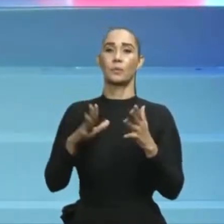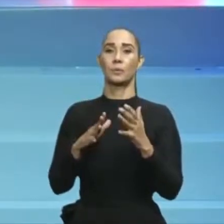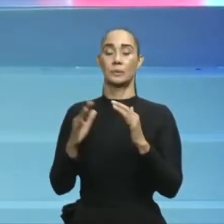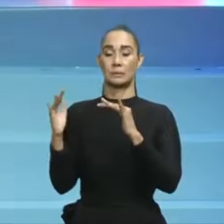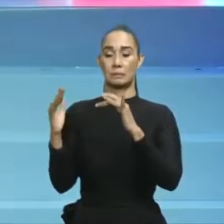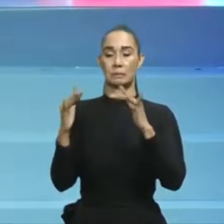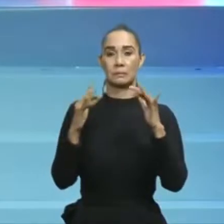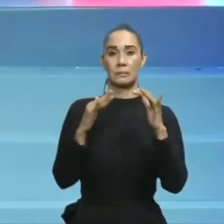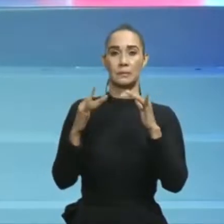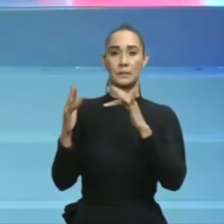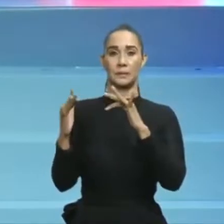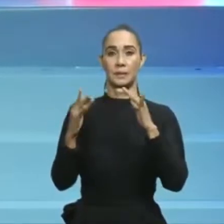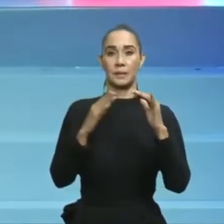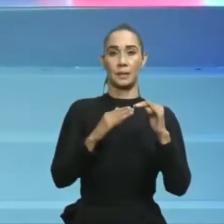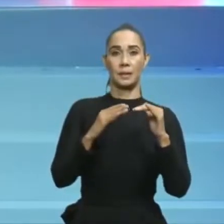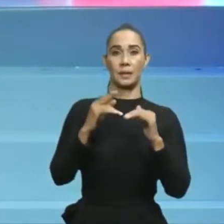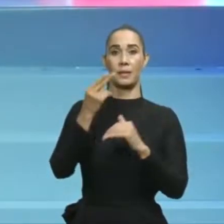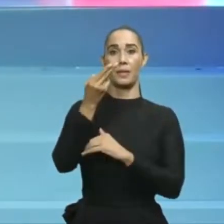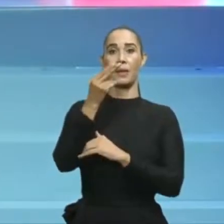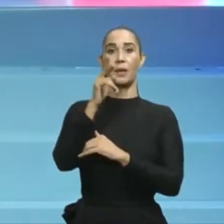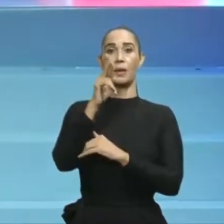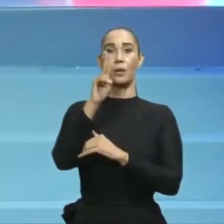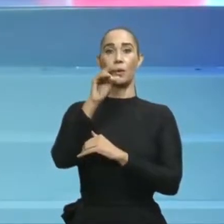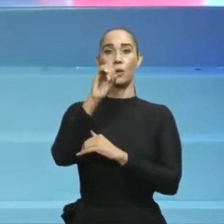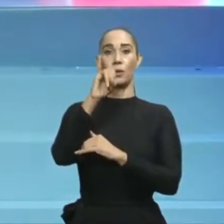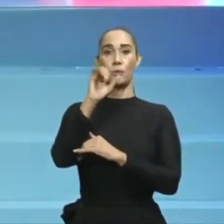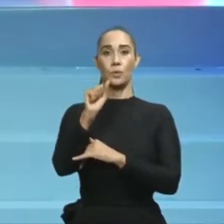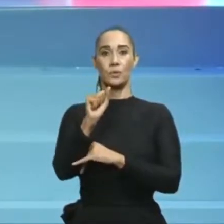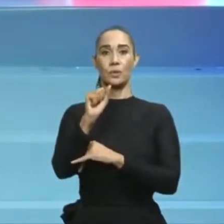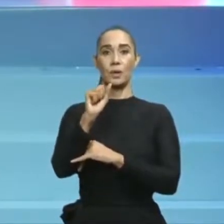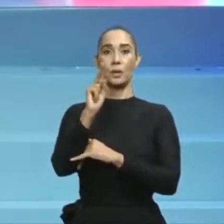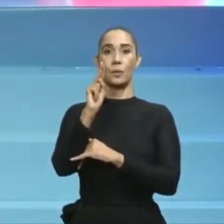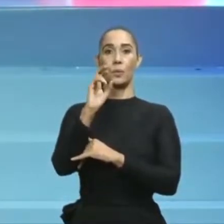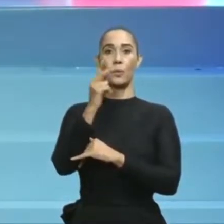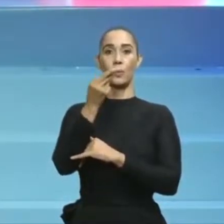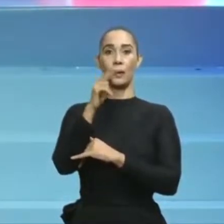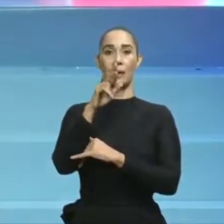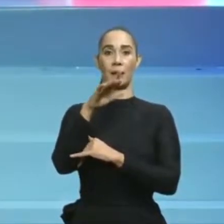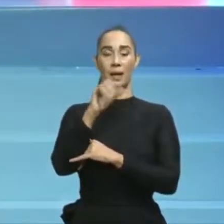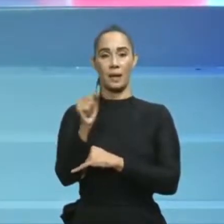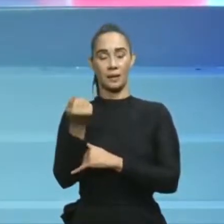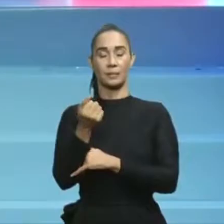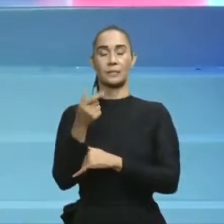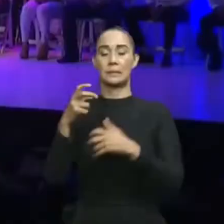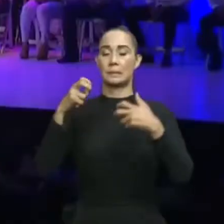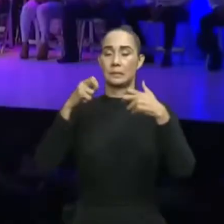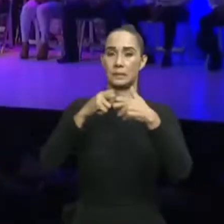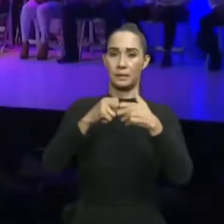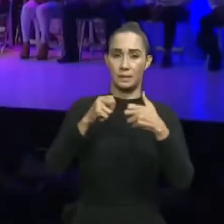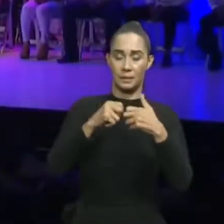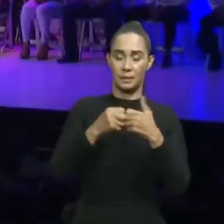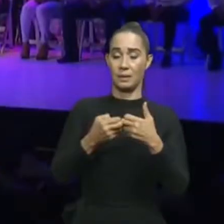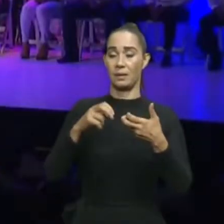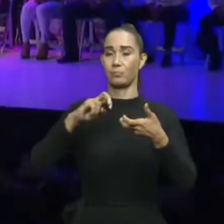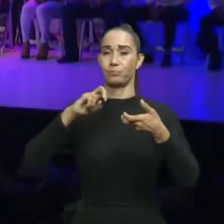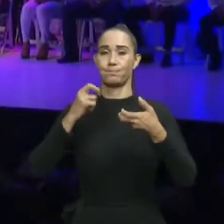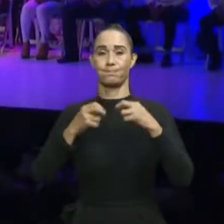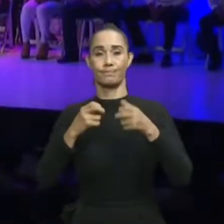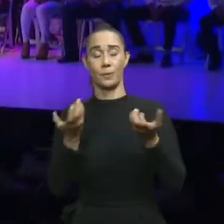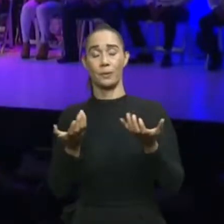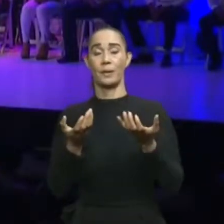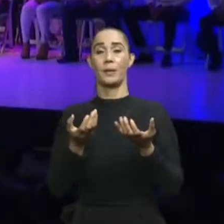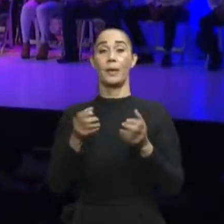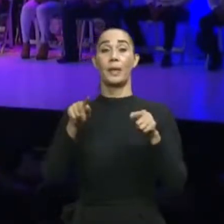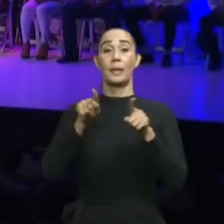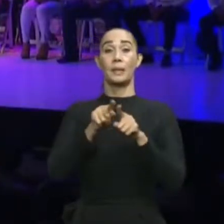rusia ucrania se han roto cadenas de suministro se han puesto en tensión los mercados energéticos los de divisas y se están alterando